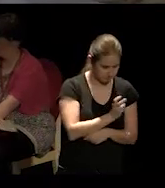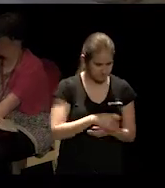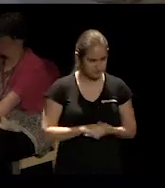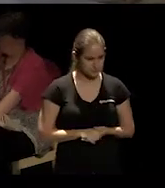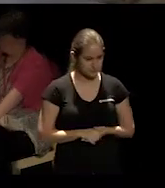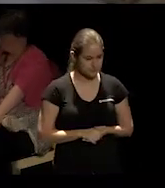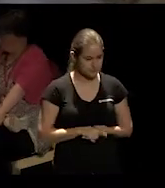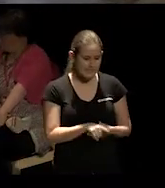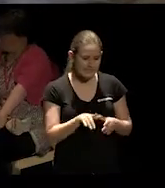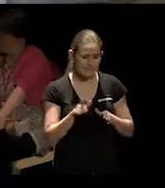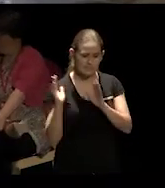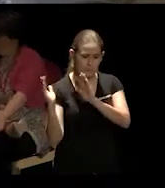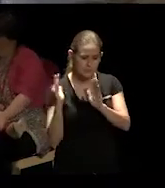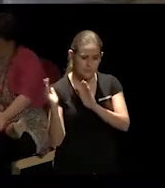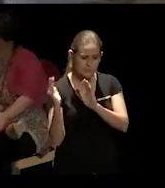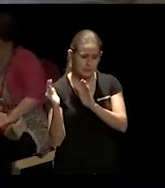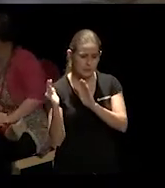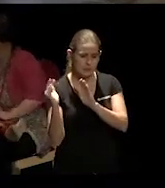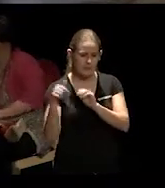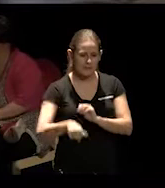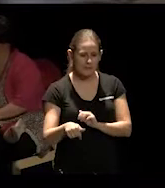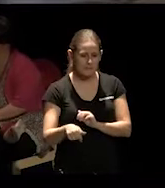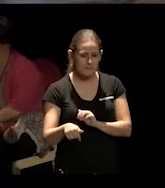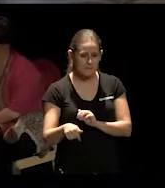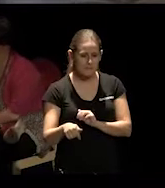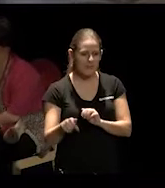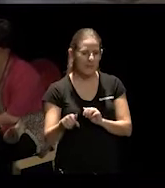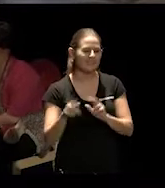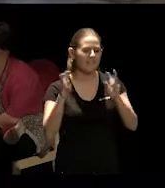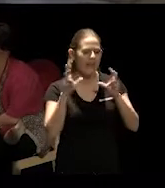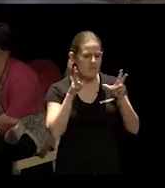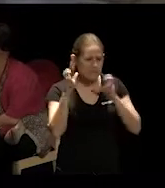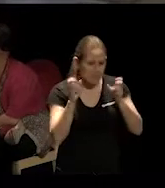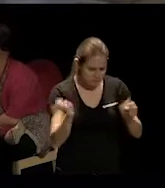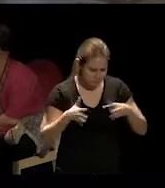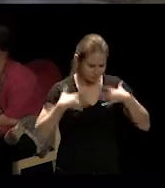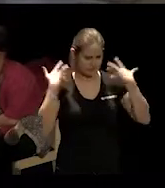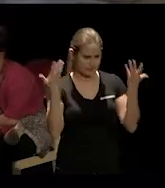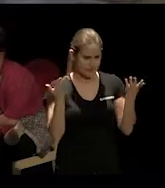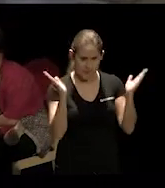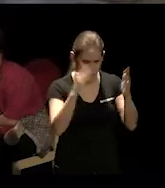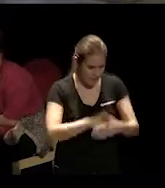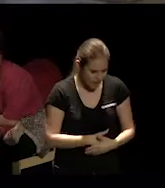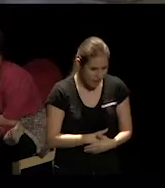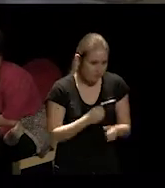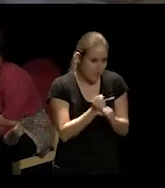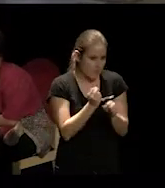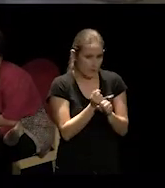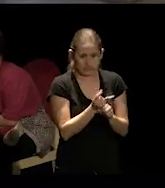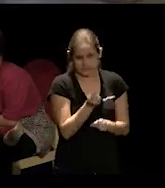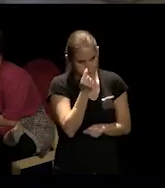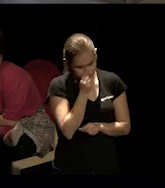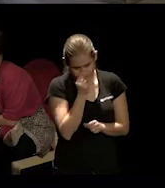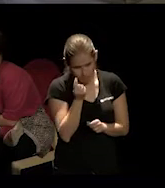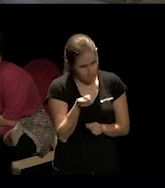y en ese momento realmente no había mucha expresión corporal, había muy pocos trabajos de expresión corporal, era una